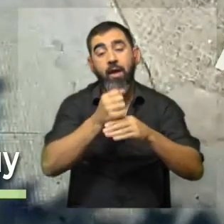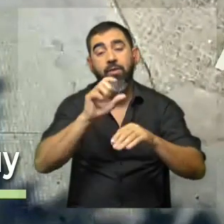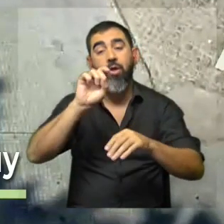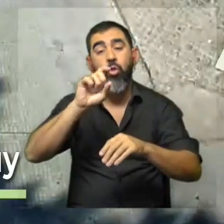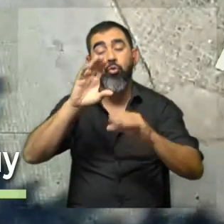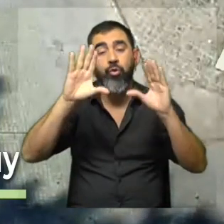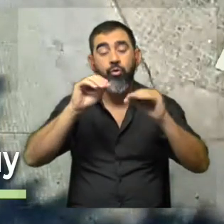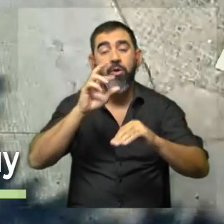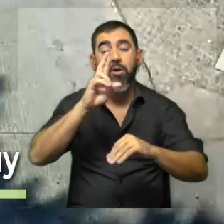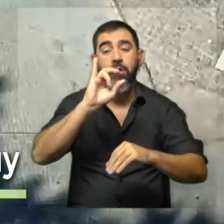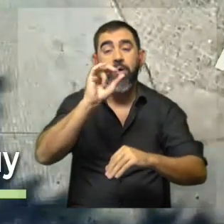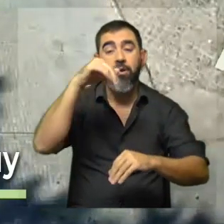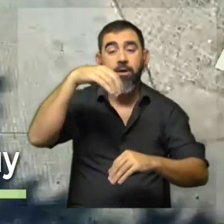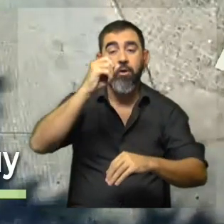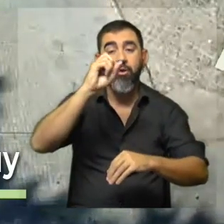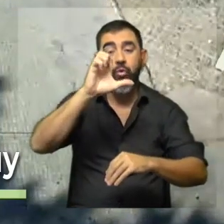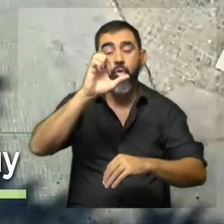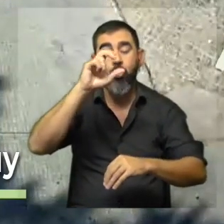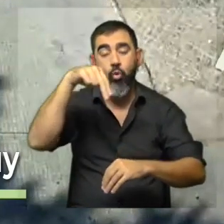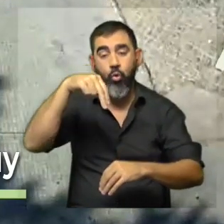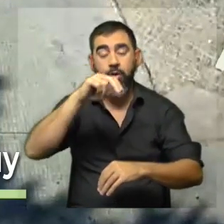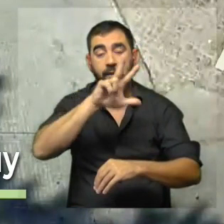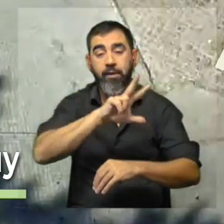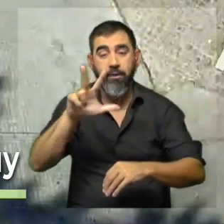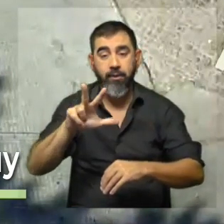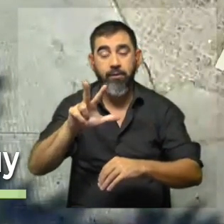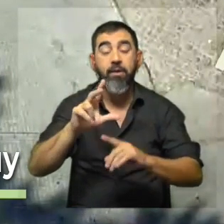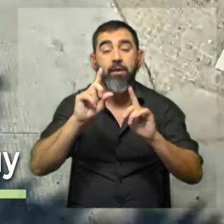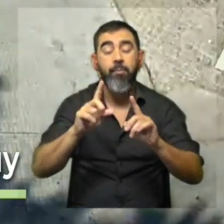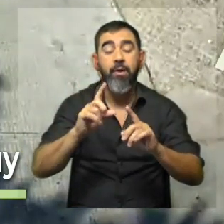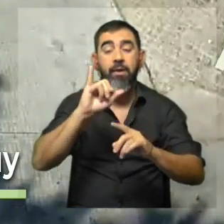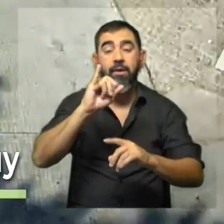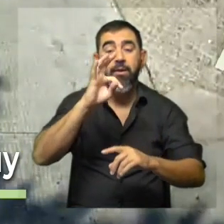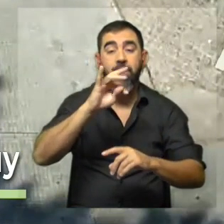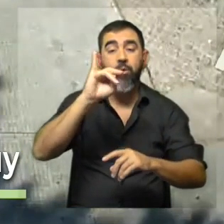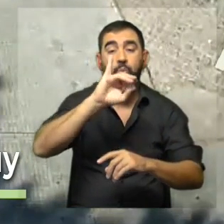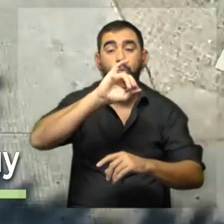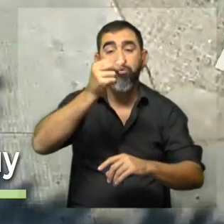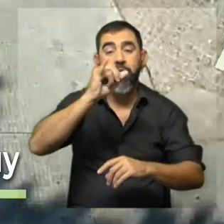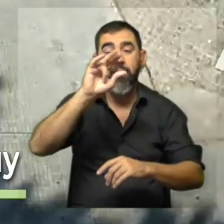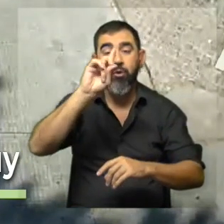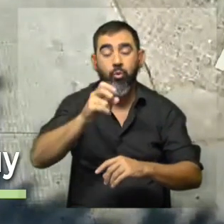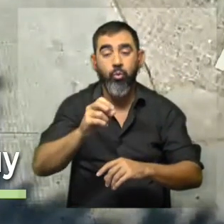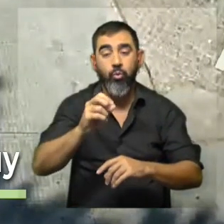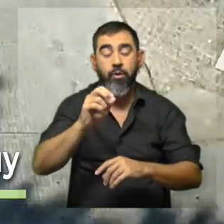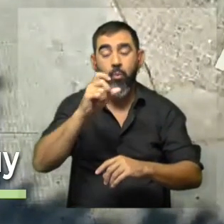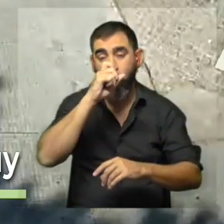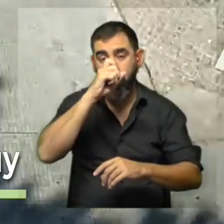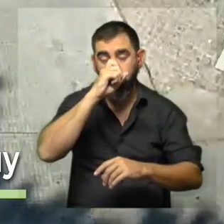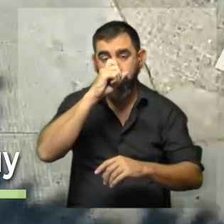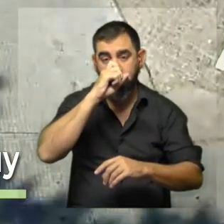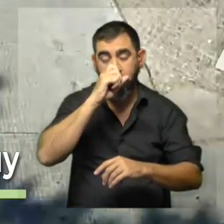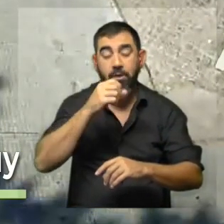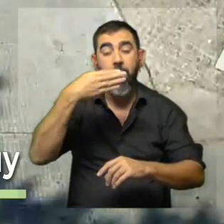medianoche Rincón entre 33 y sarandí y tú se encuentre Buenos Aires y 25 de mayo Juan Carlos Gómez Entre 25 de mayo y Buenos Aires